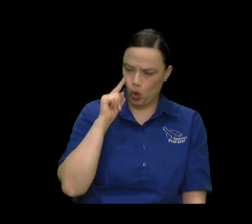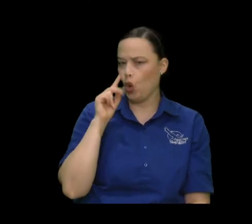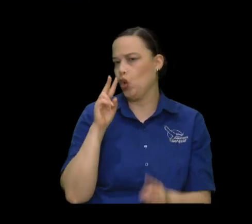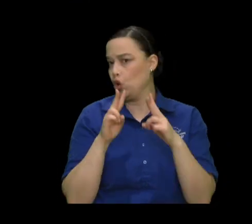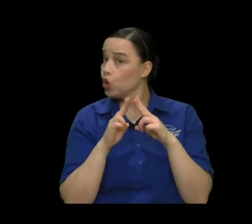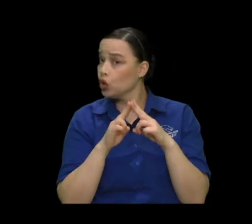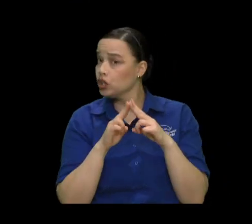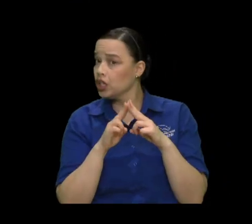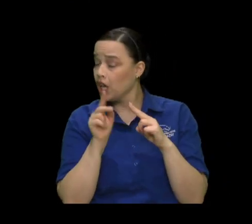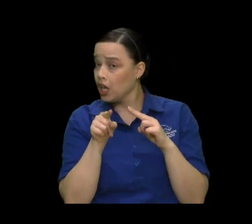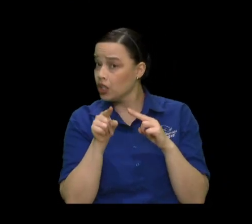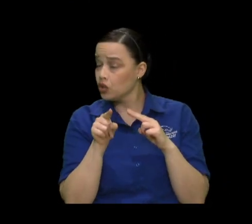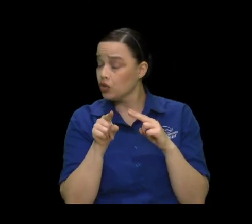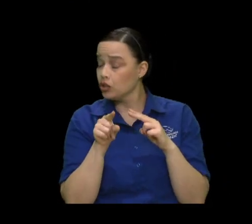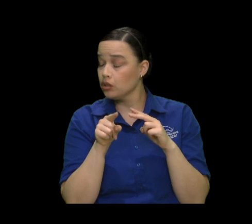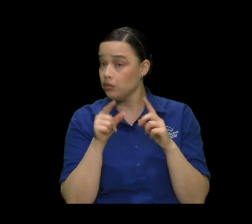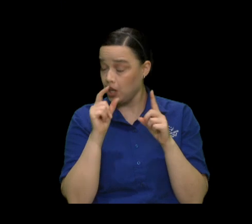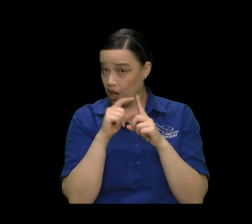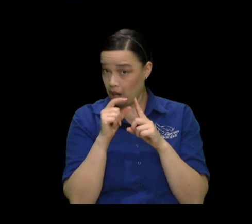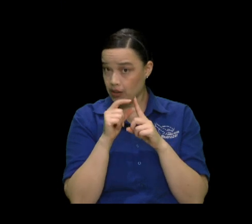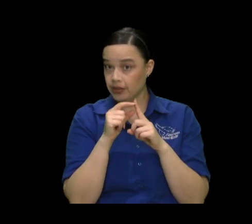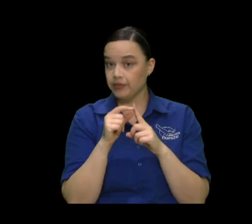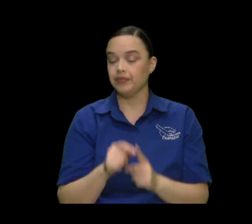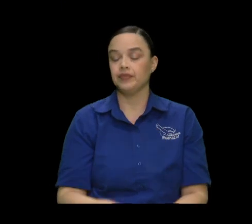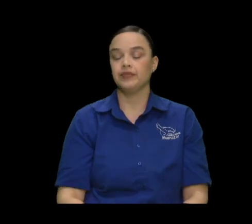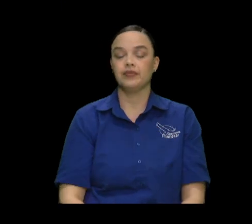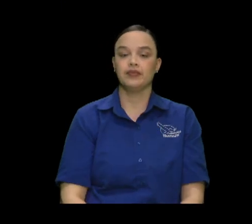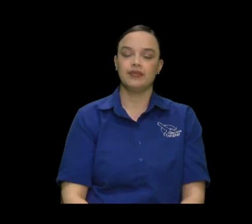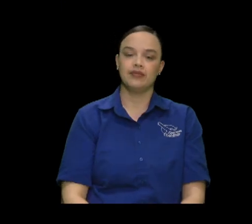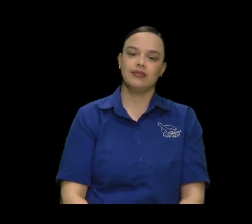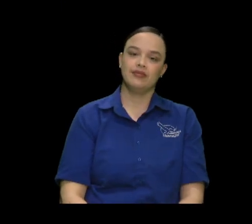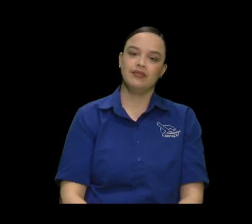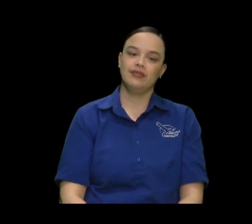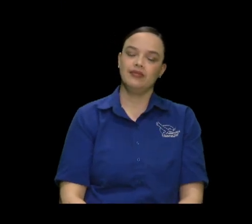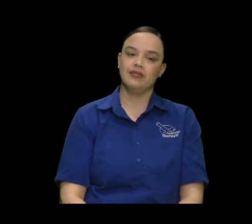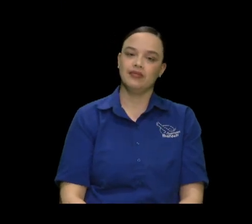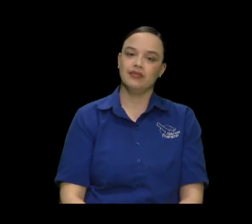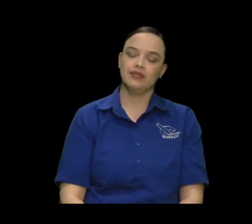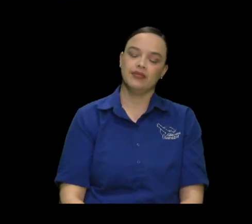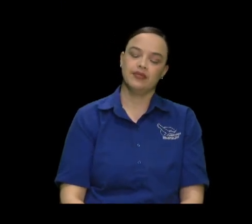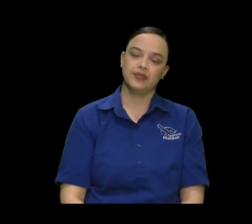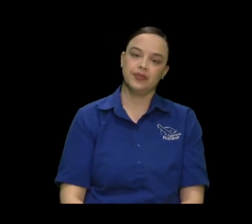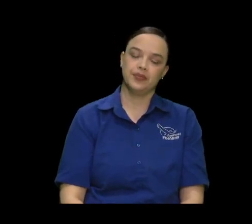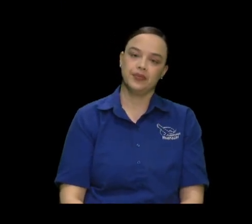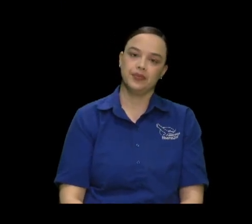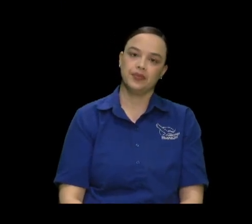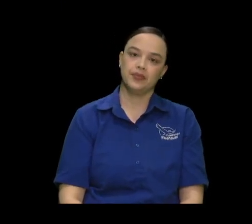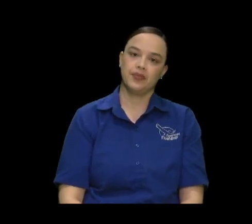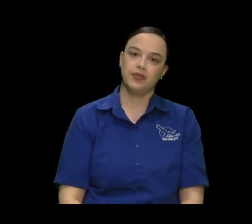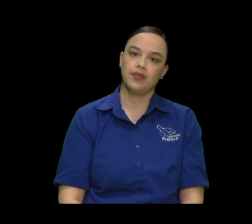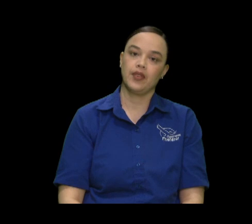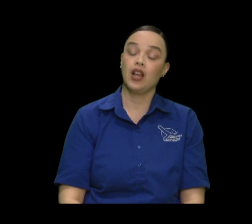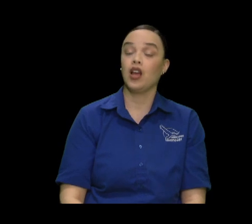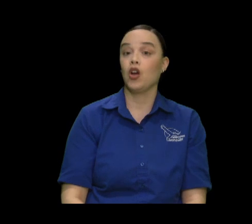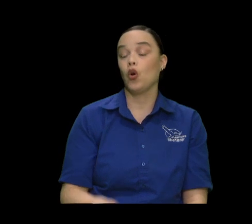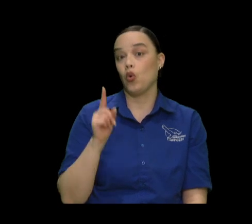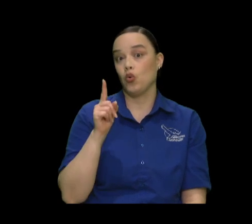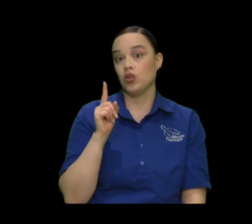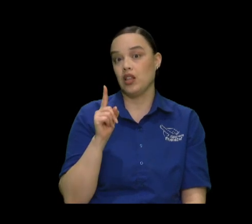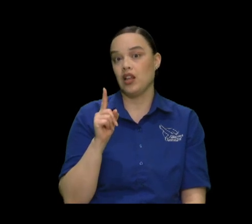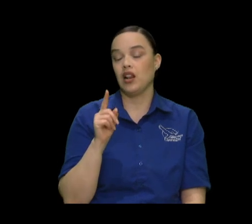es un término nuevo tal vez cuando llegue a su casa lo investiga qué significa mira hermano esta es una de las causas